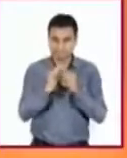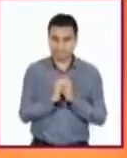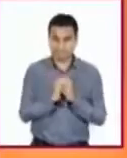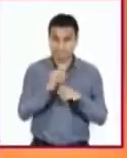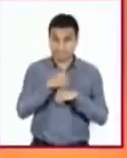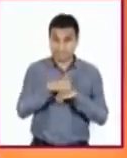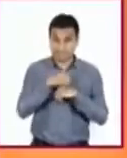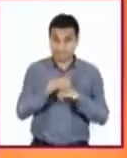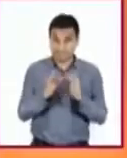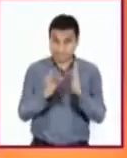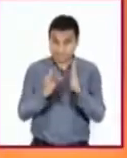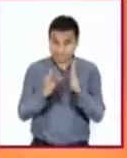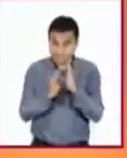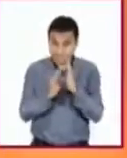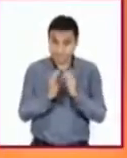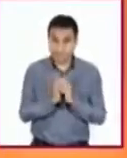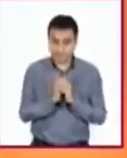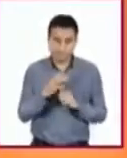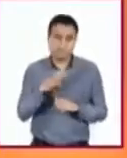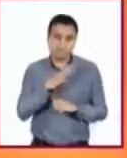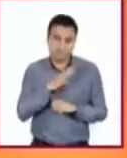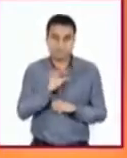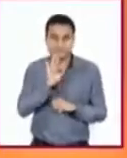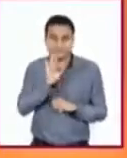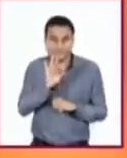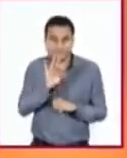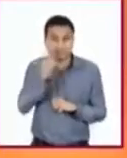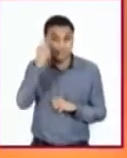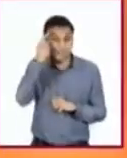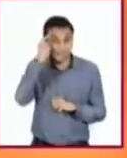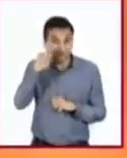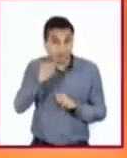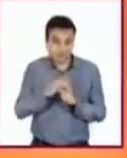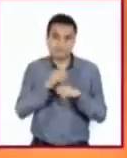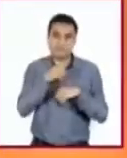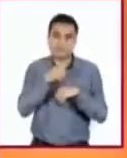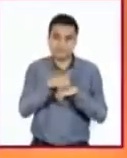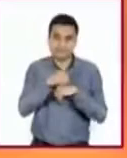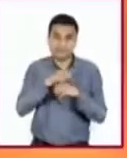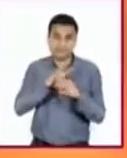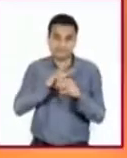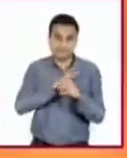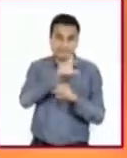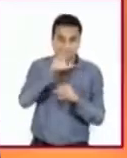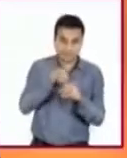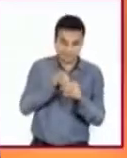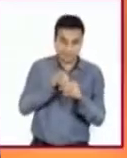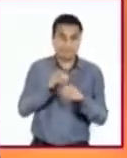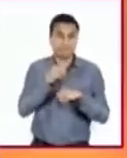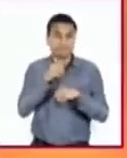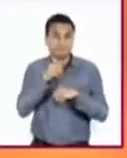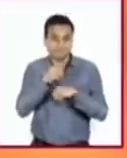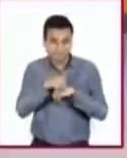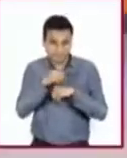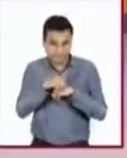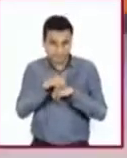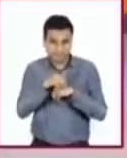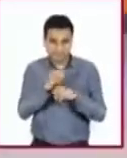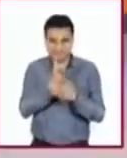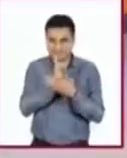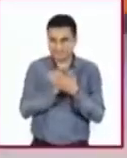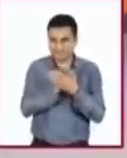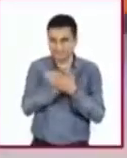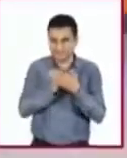son símbolos utilizados para diferenciar la parte entera de un número de su parte decimal. En